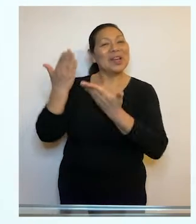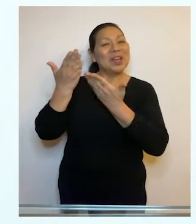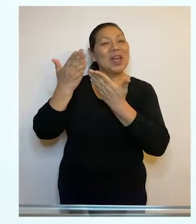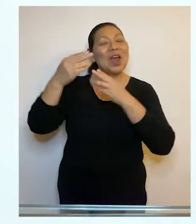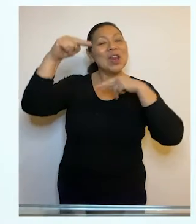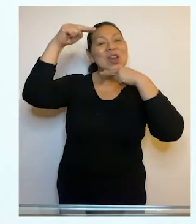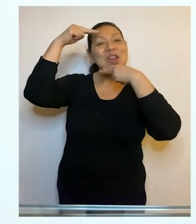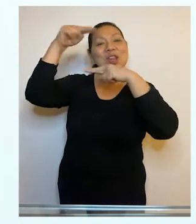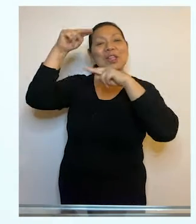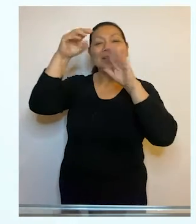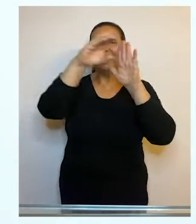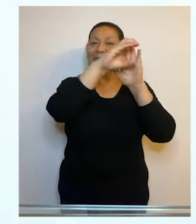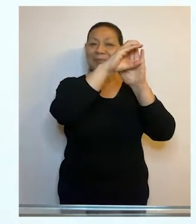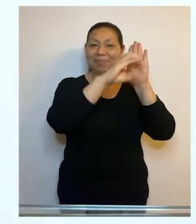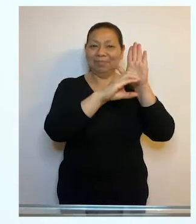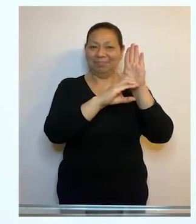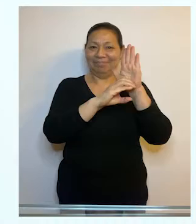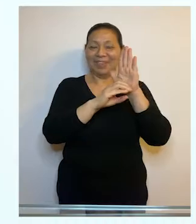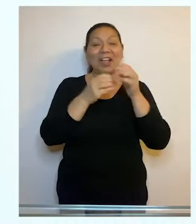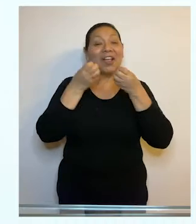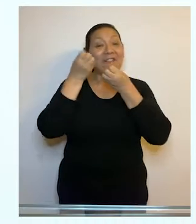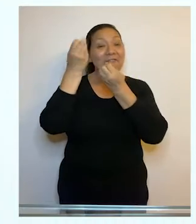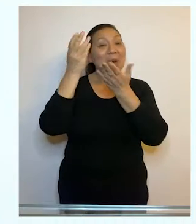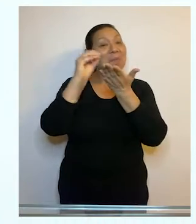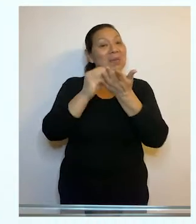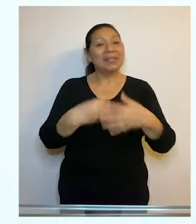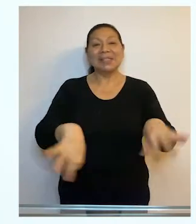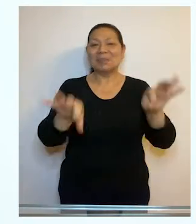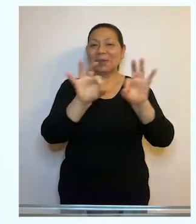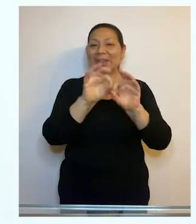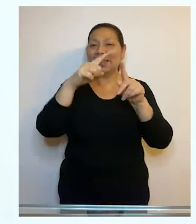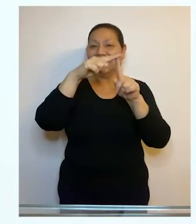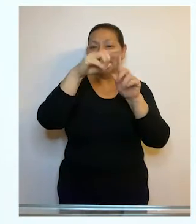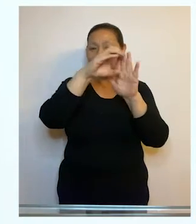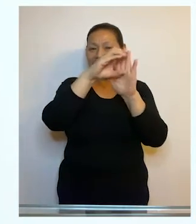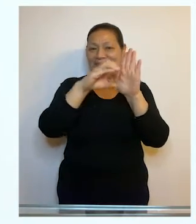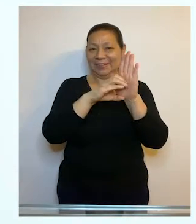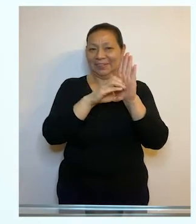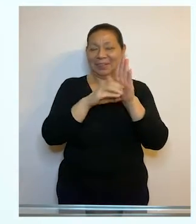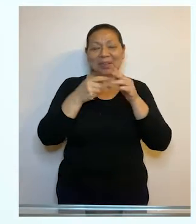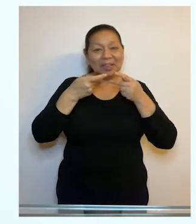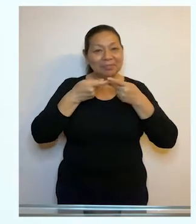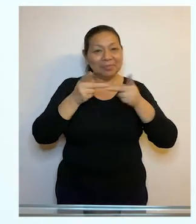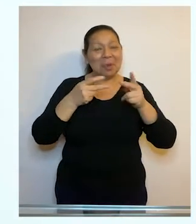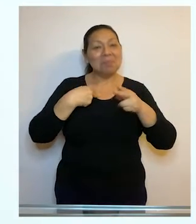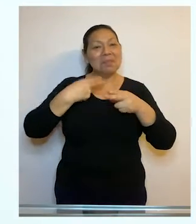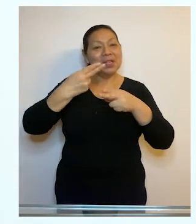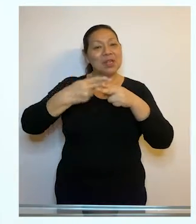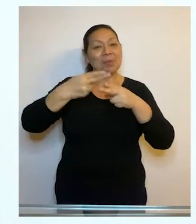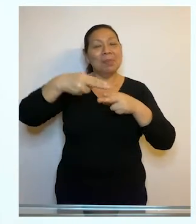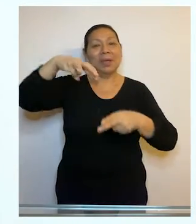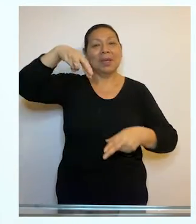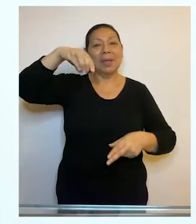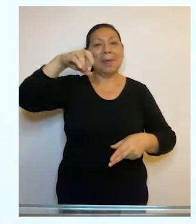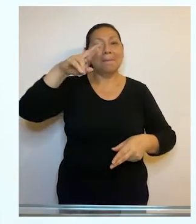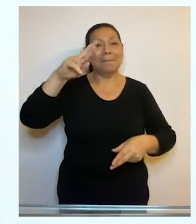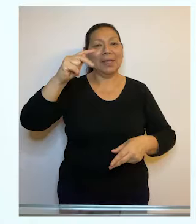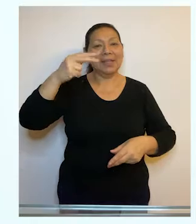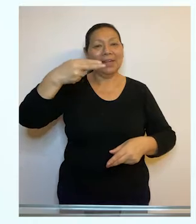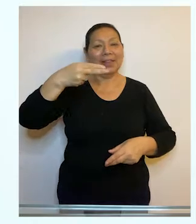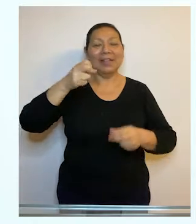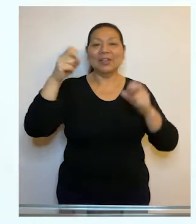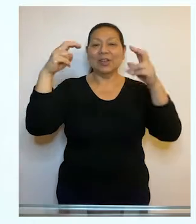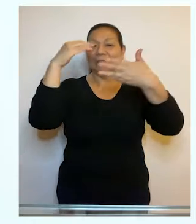Bienvenidos al noticiero constitucional, la información más importante del TC a su alcance. Les saluda Mirta